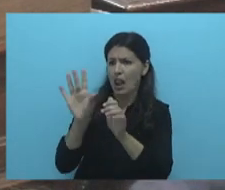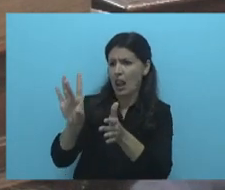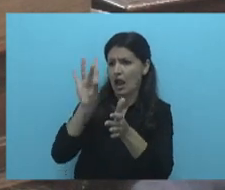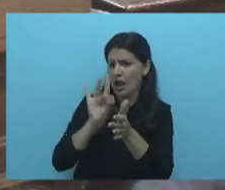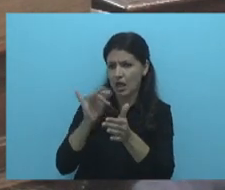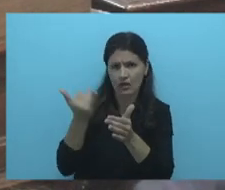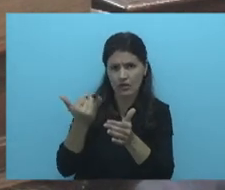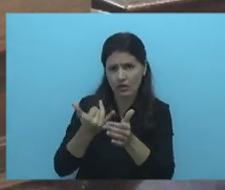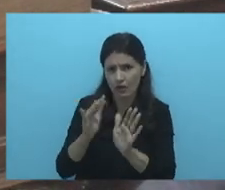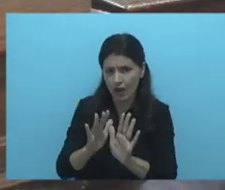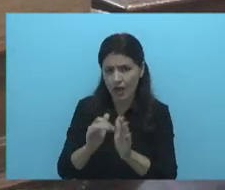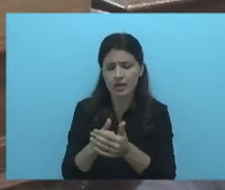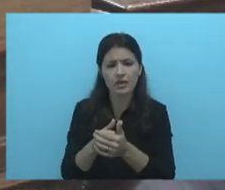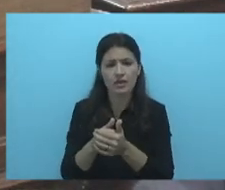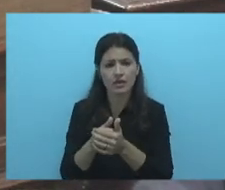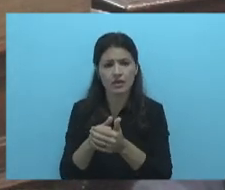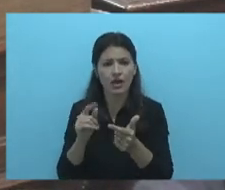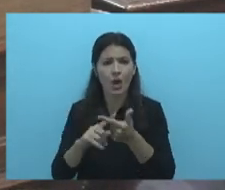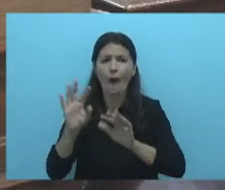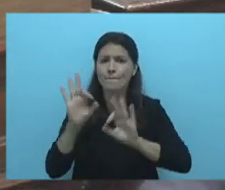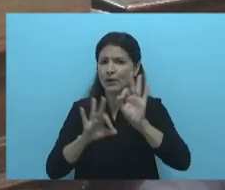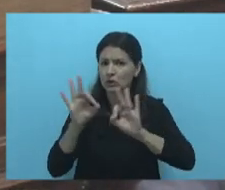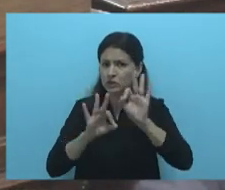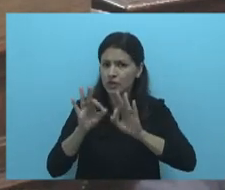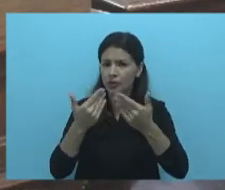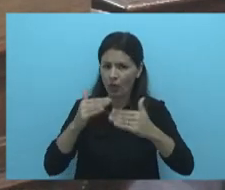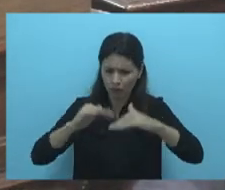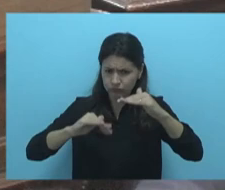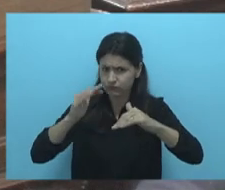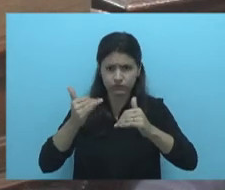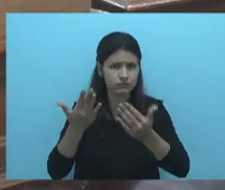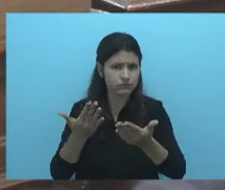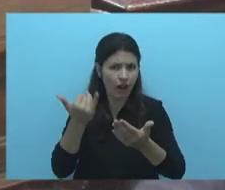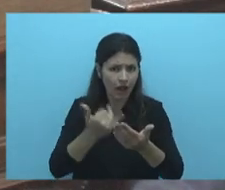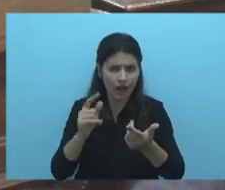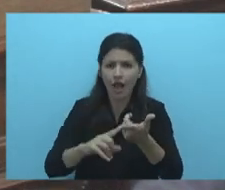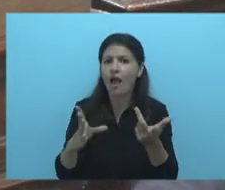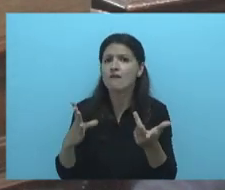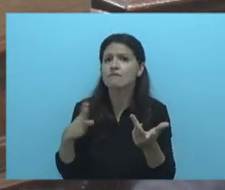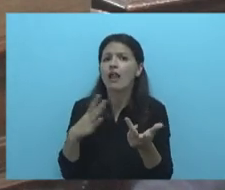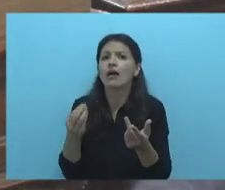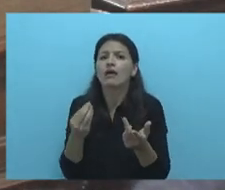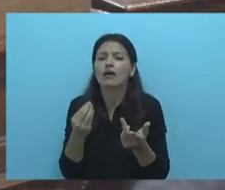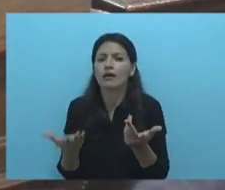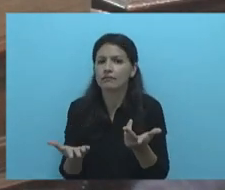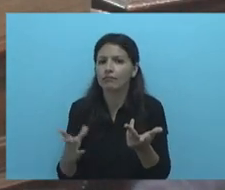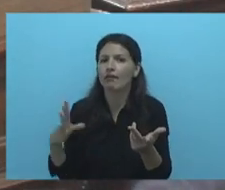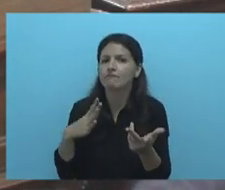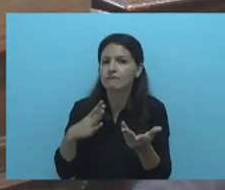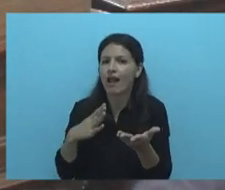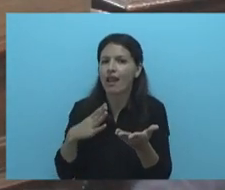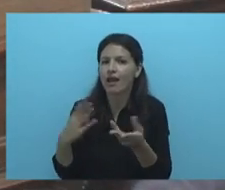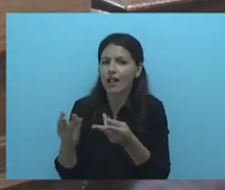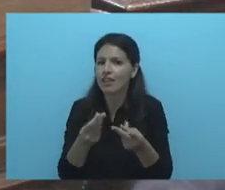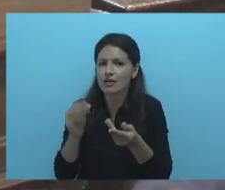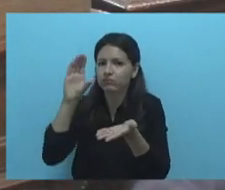pliego licitatorio, tiene proyecto ejecutivo, lo único que falta es la decisión política de